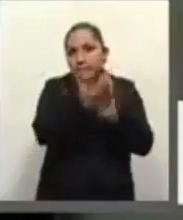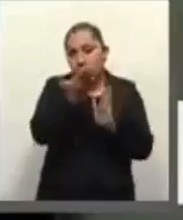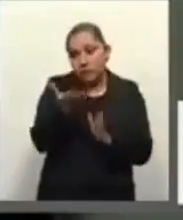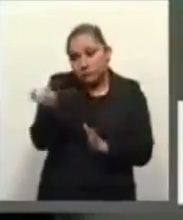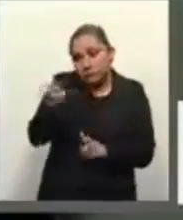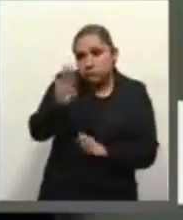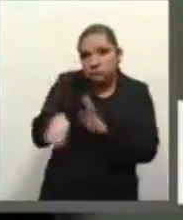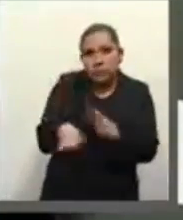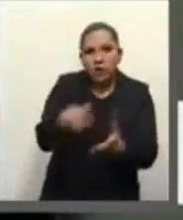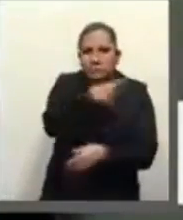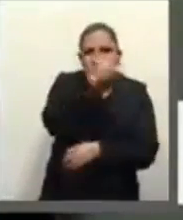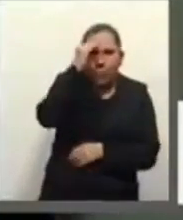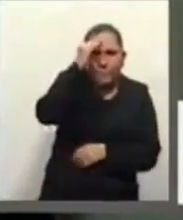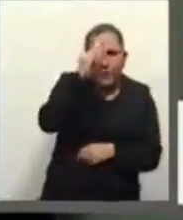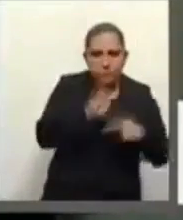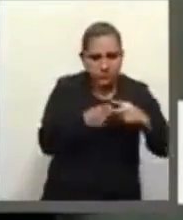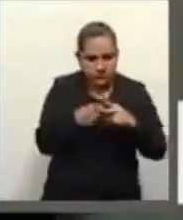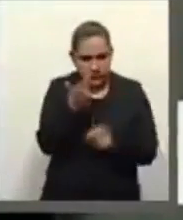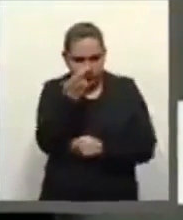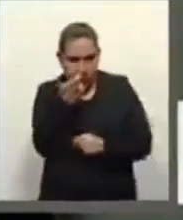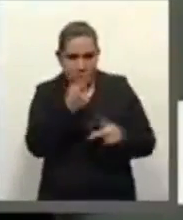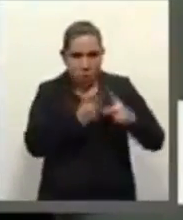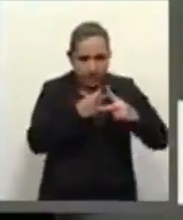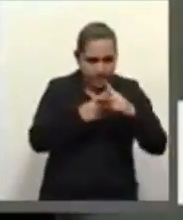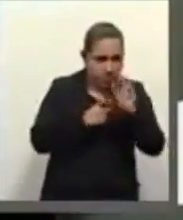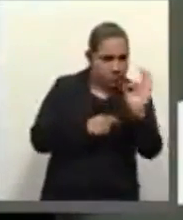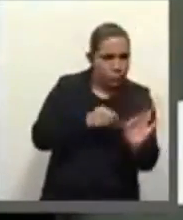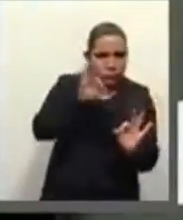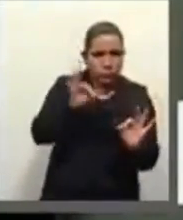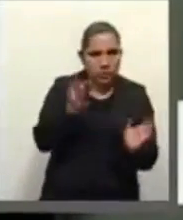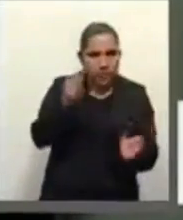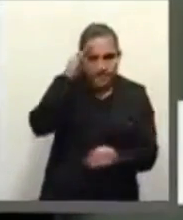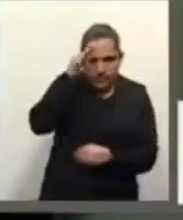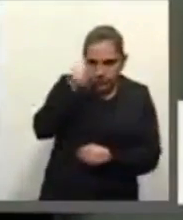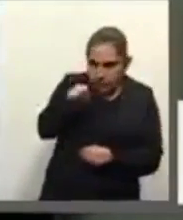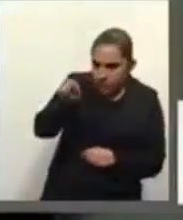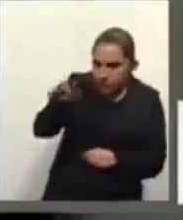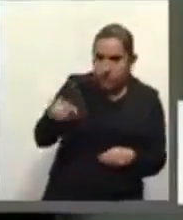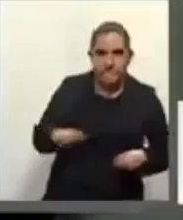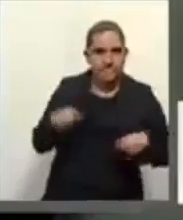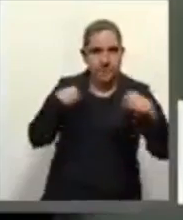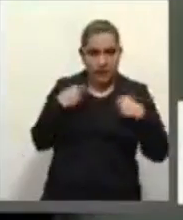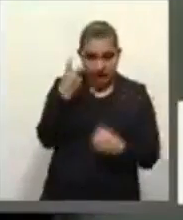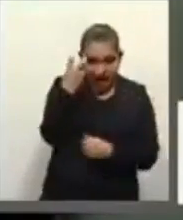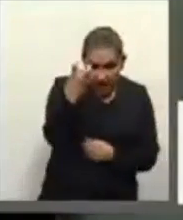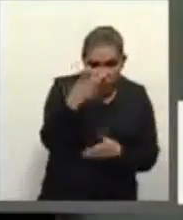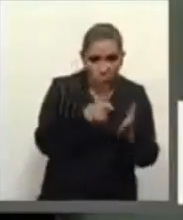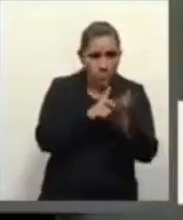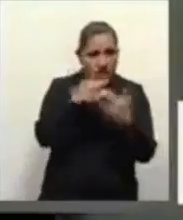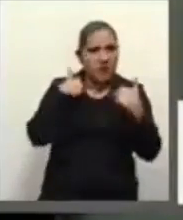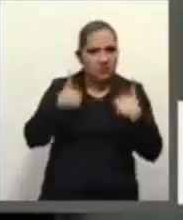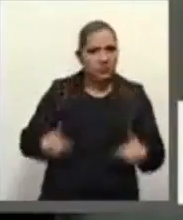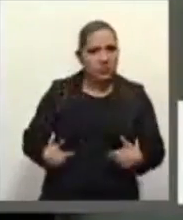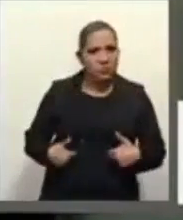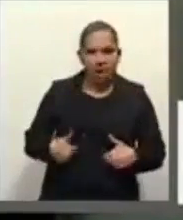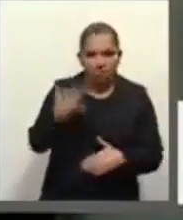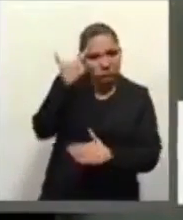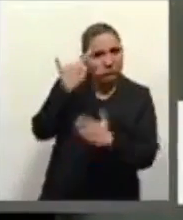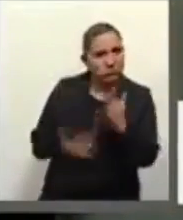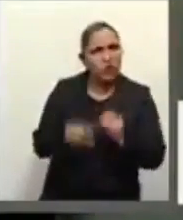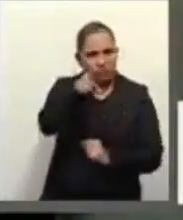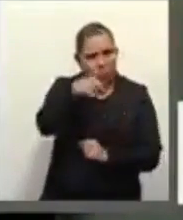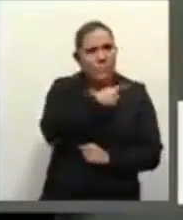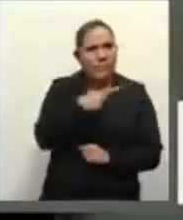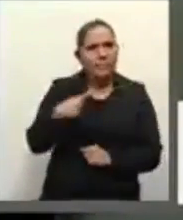y no ve vidas. Es un falto de respeto a los derechos humanos y debería pedir una disculpa pública a